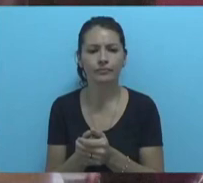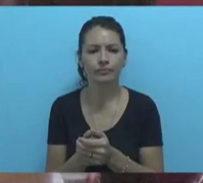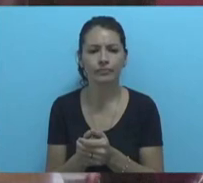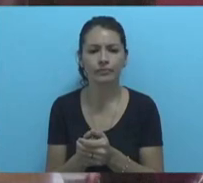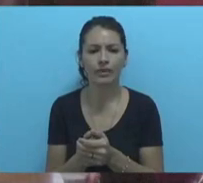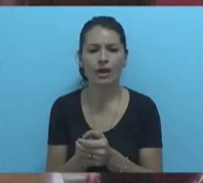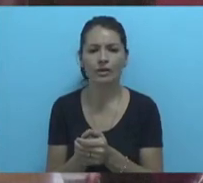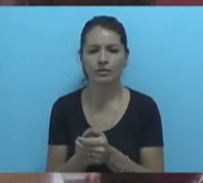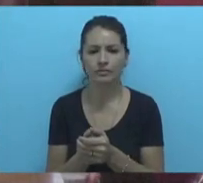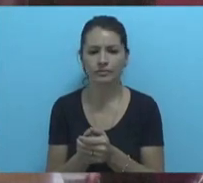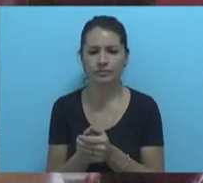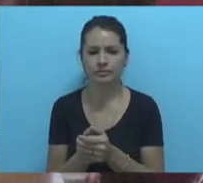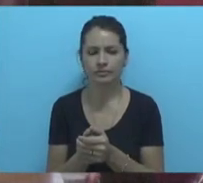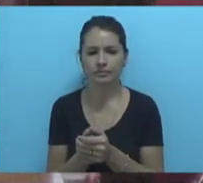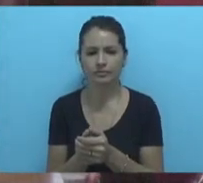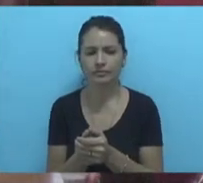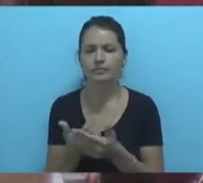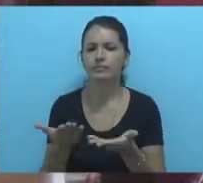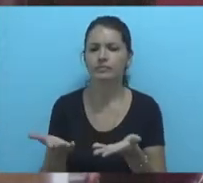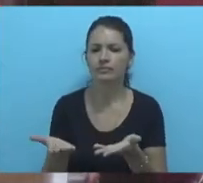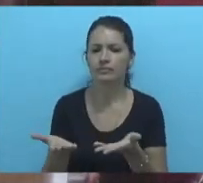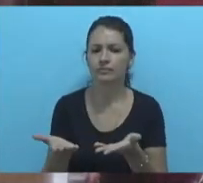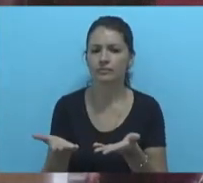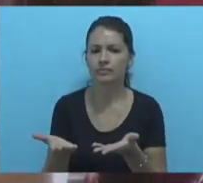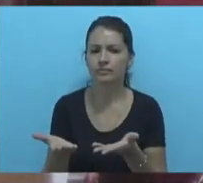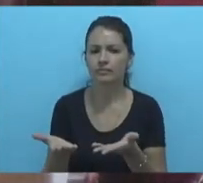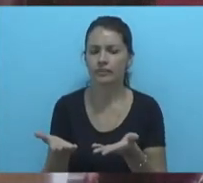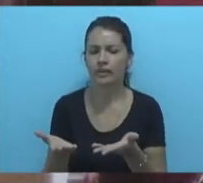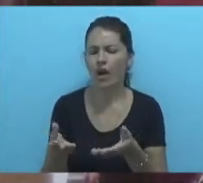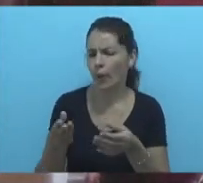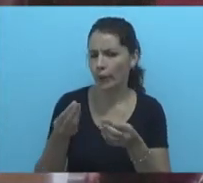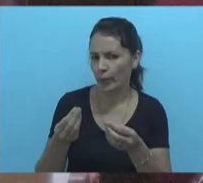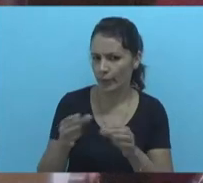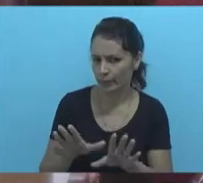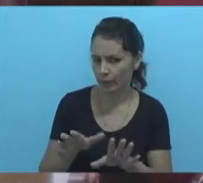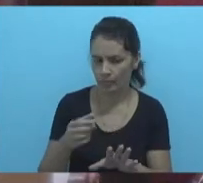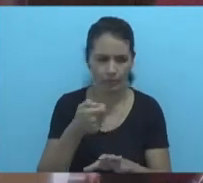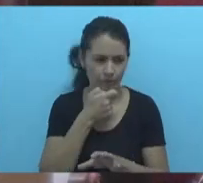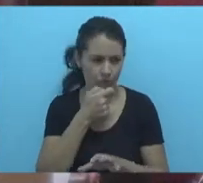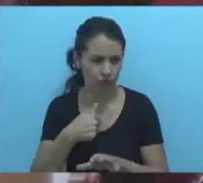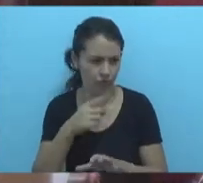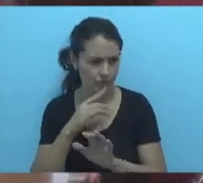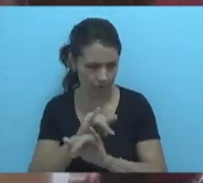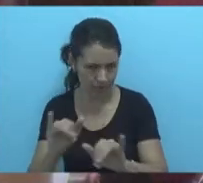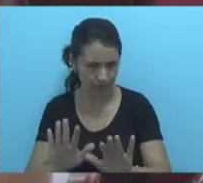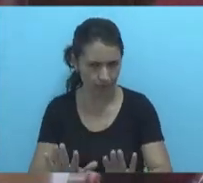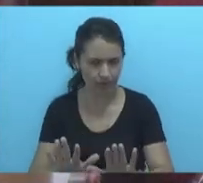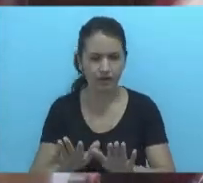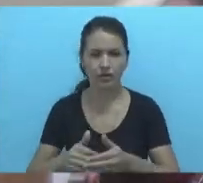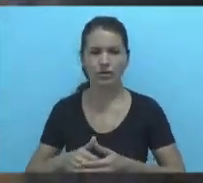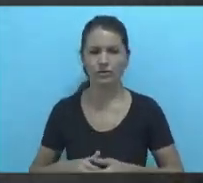un homicidio que no es con dolo directo. Sería un límite muy fino entre el